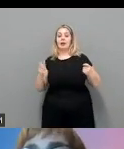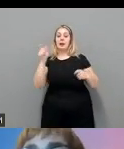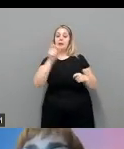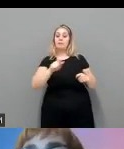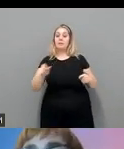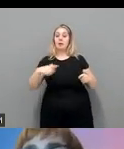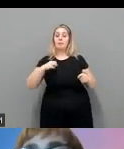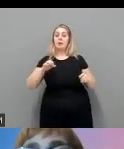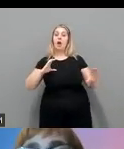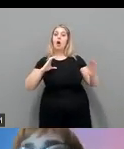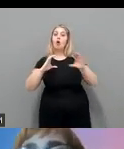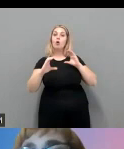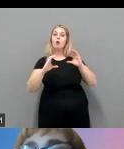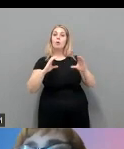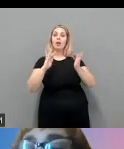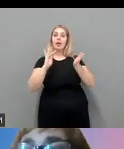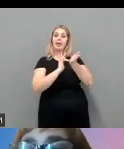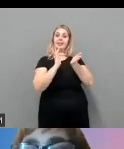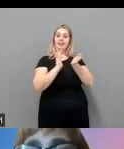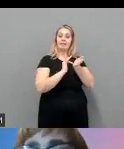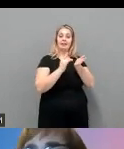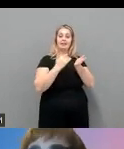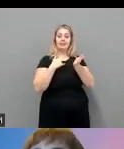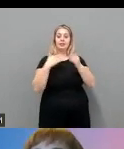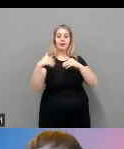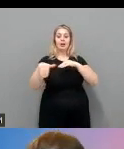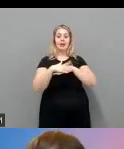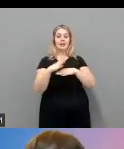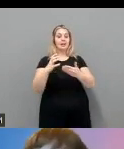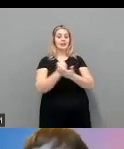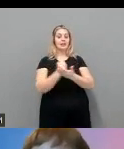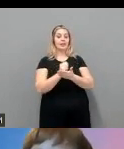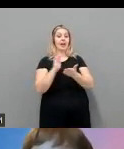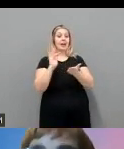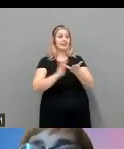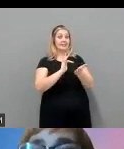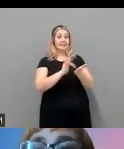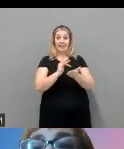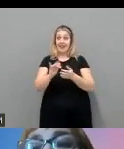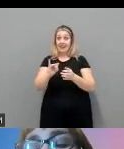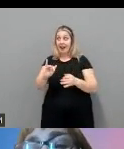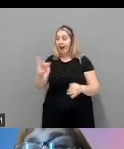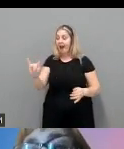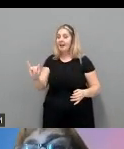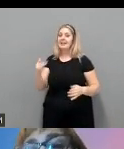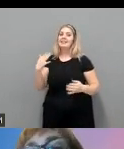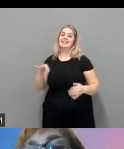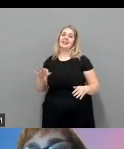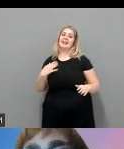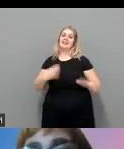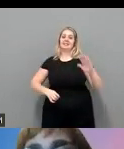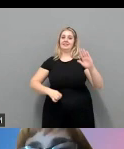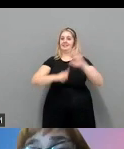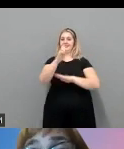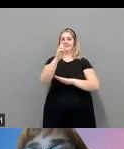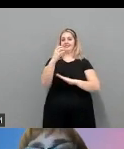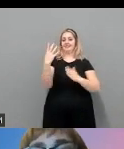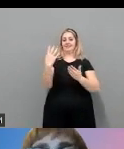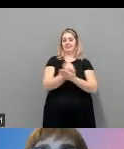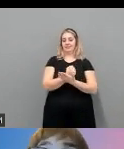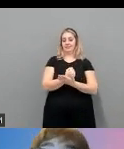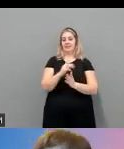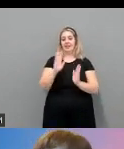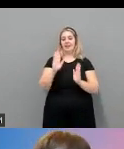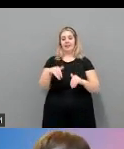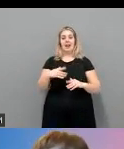pueda comunicar con sus tableros. Cuando yo vea en la calle toda inundada de tableros, entonces habremos avanzado del todo, habremos llegado a